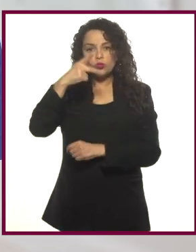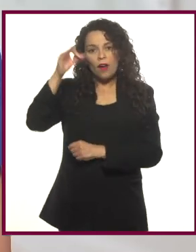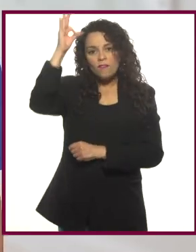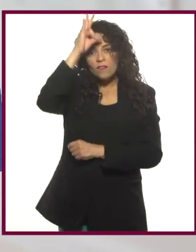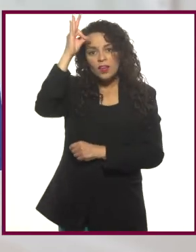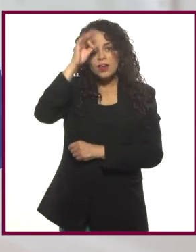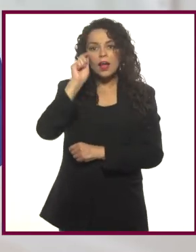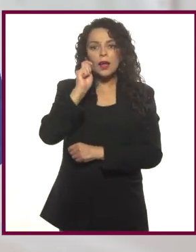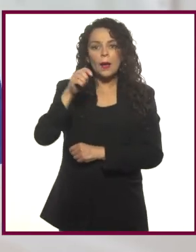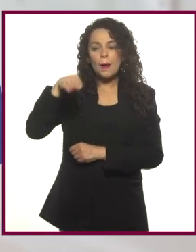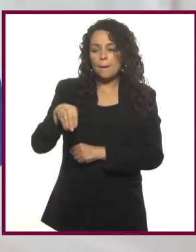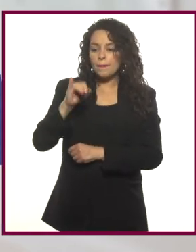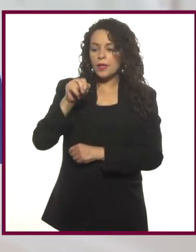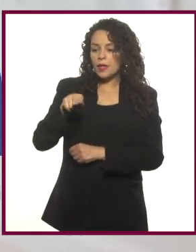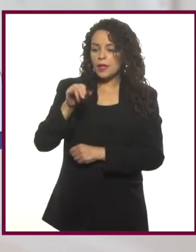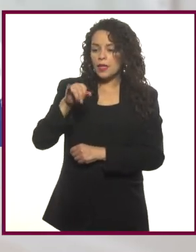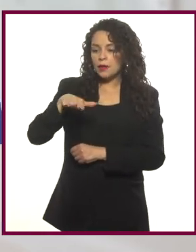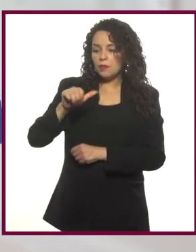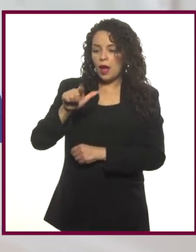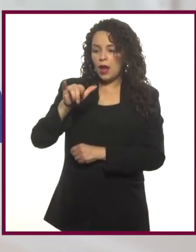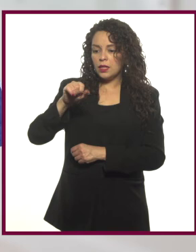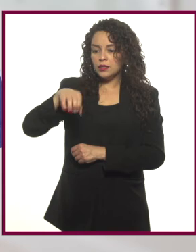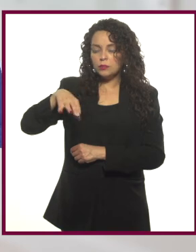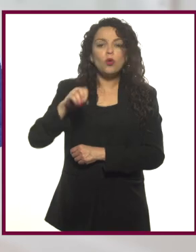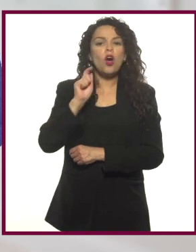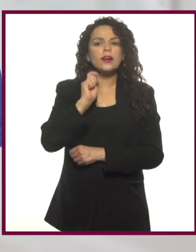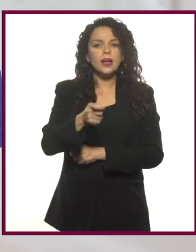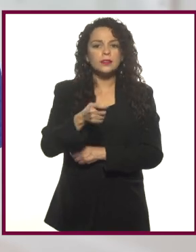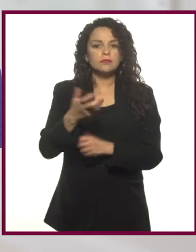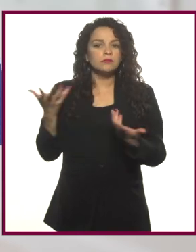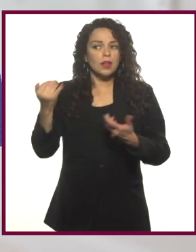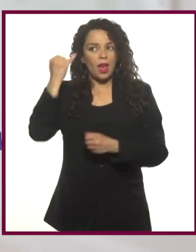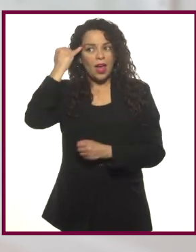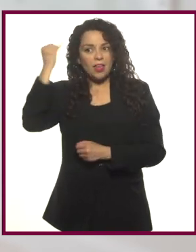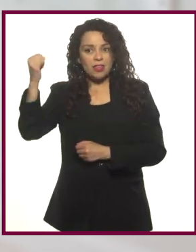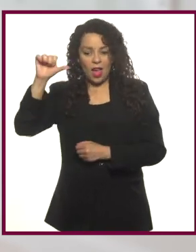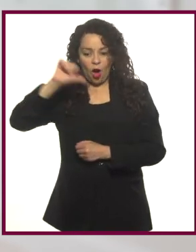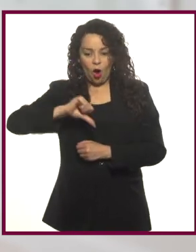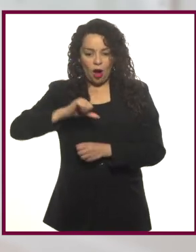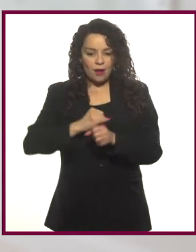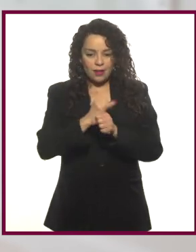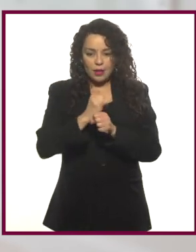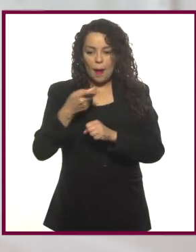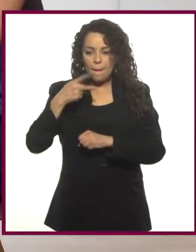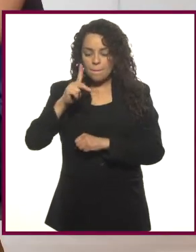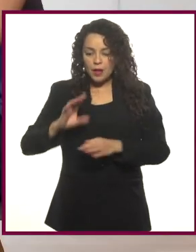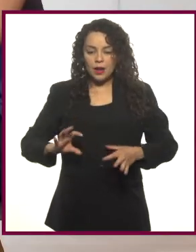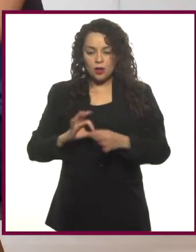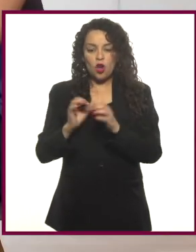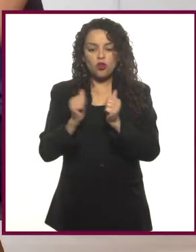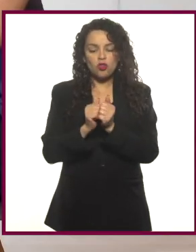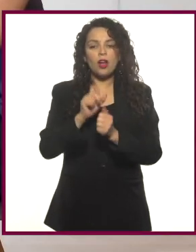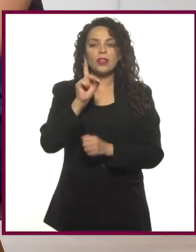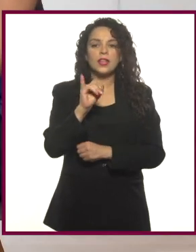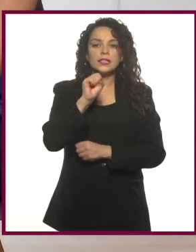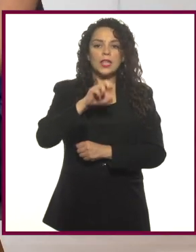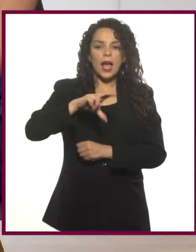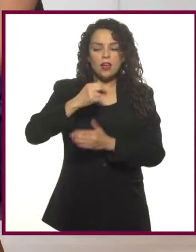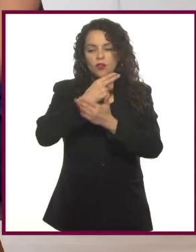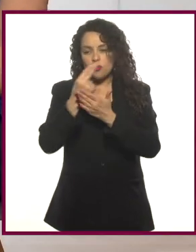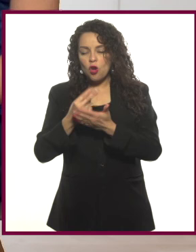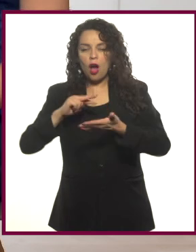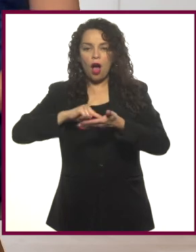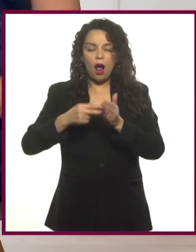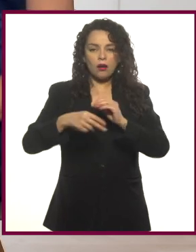la filosofía de eso que se llama minimalismo, que no es otra cosa que la idea que hemos explorado hoy, pero llevada a la arquitectura y el